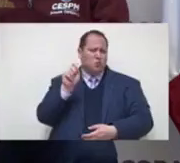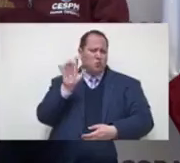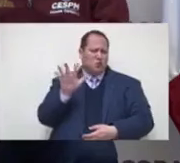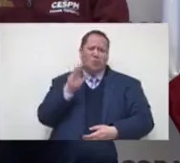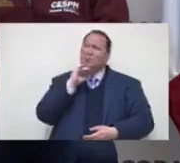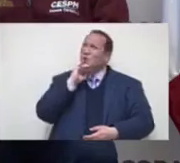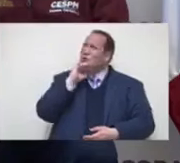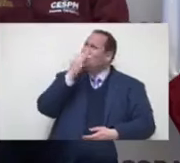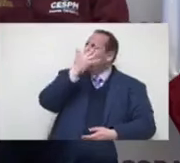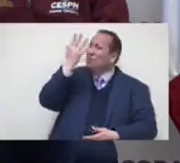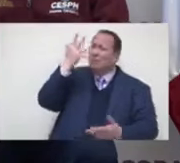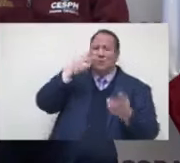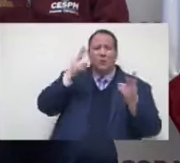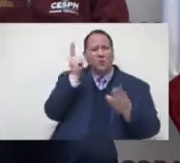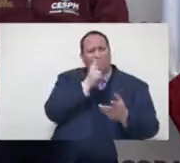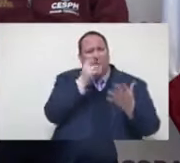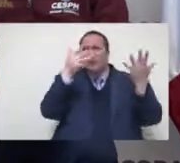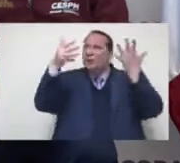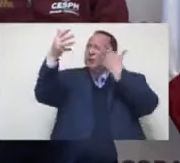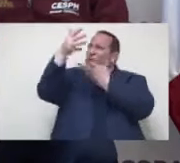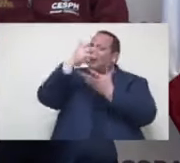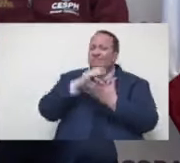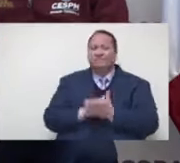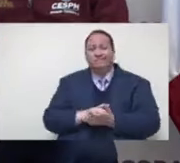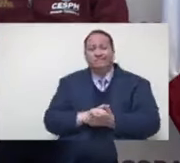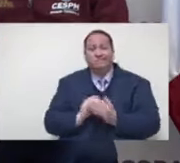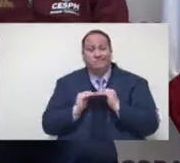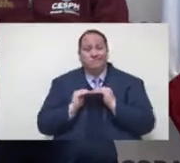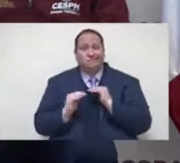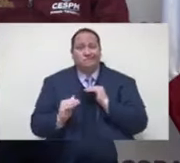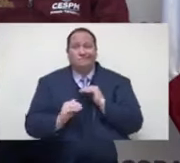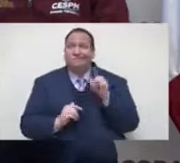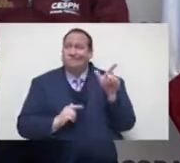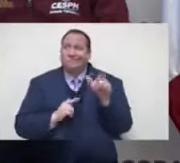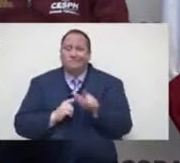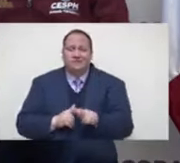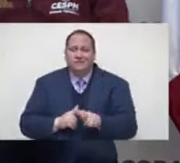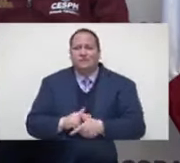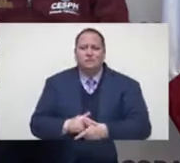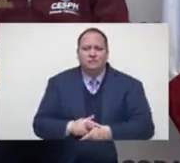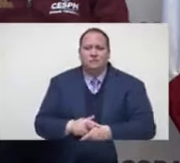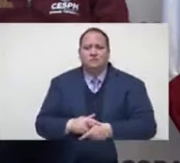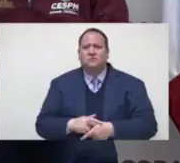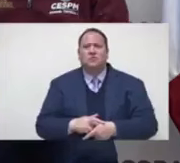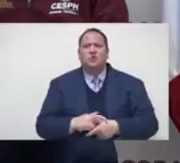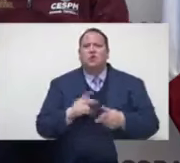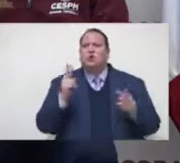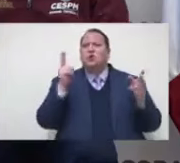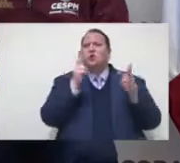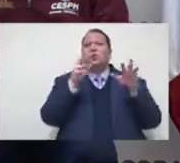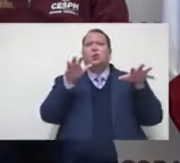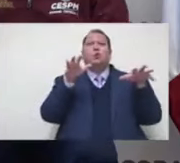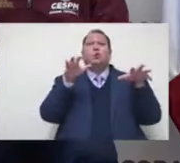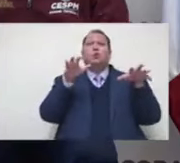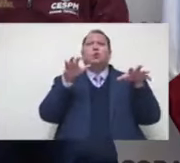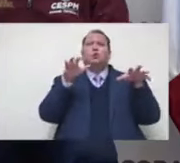mala calidad del aire, y ahorita pues está estancado, tenemos información que solo no está corriendo el aire, hay 4